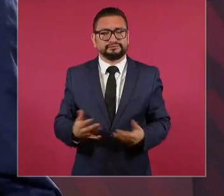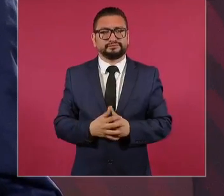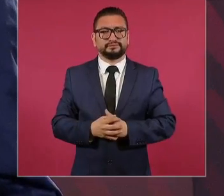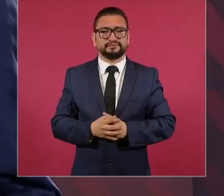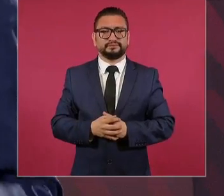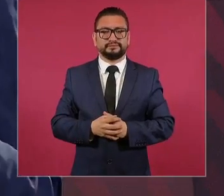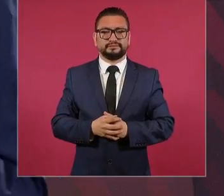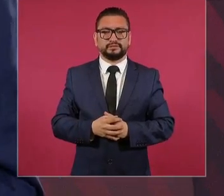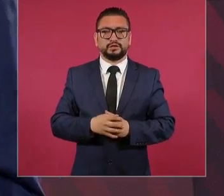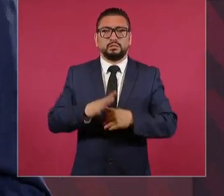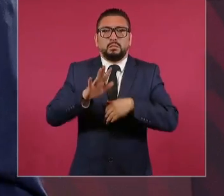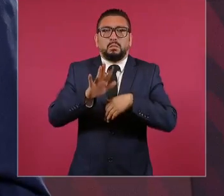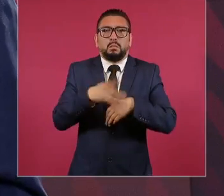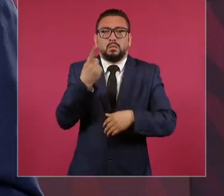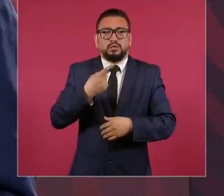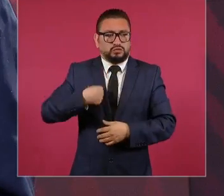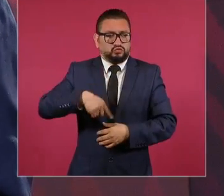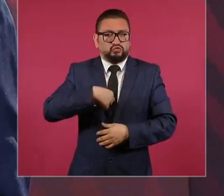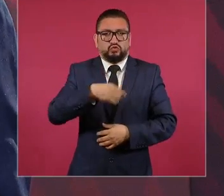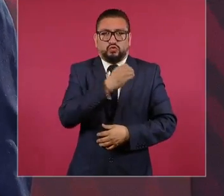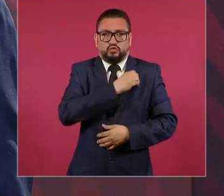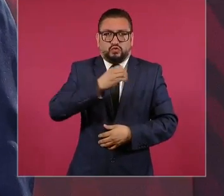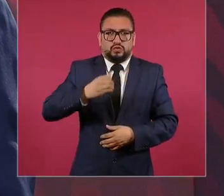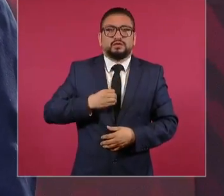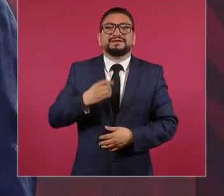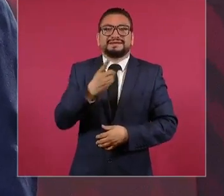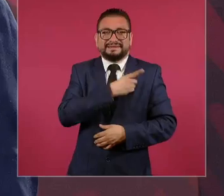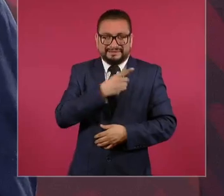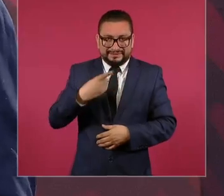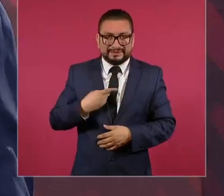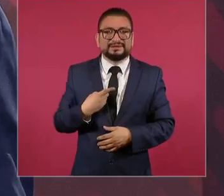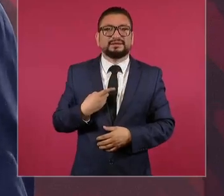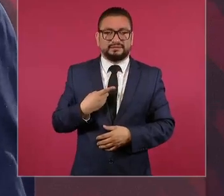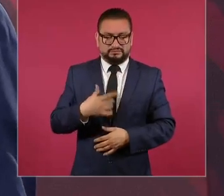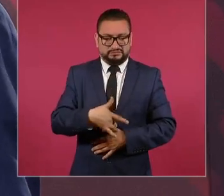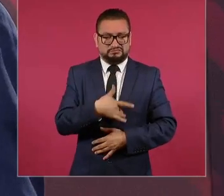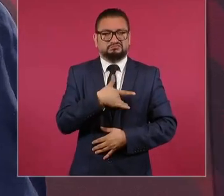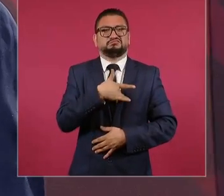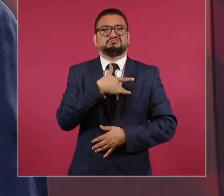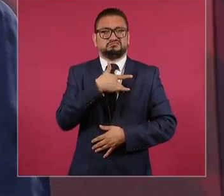porque es una obligación moral